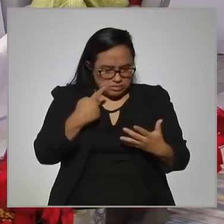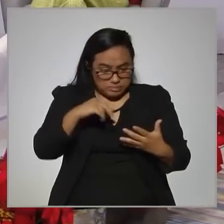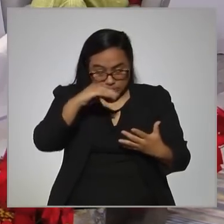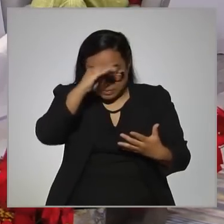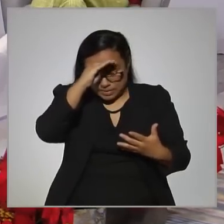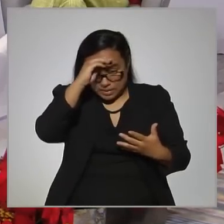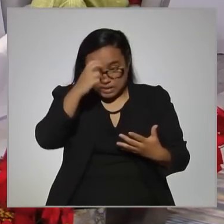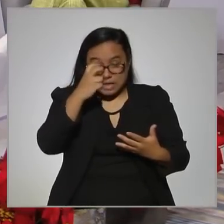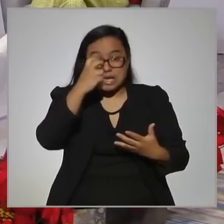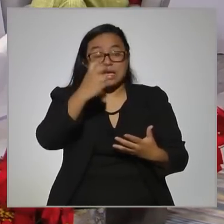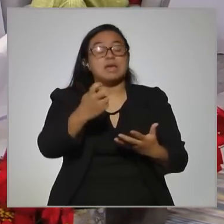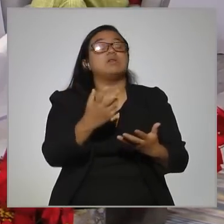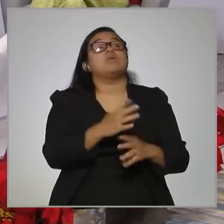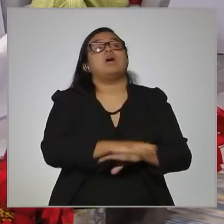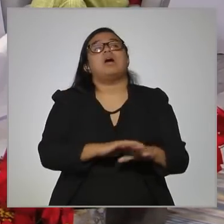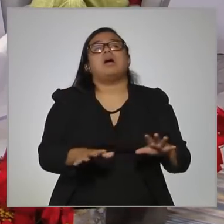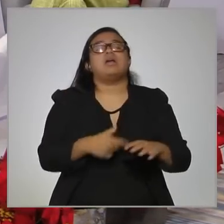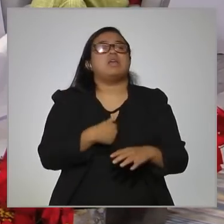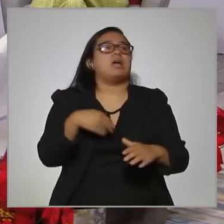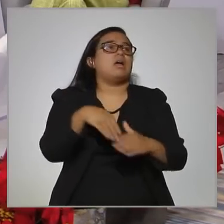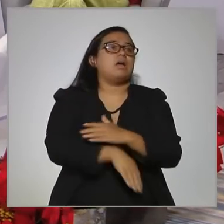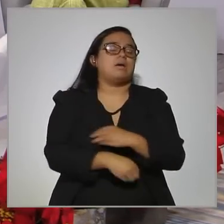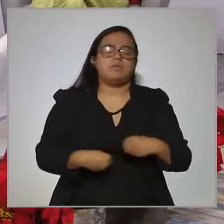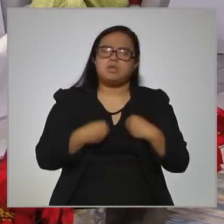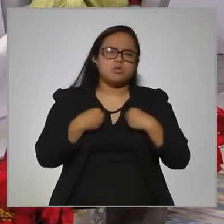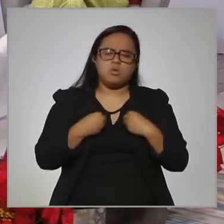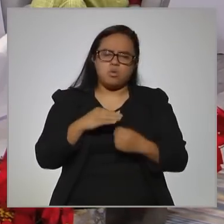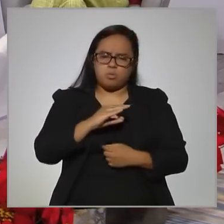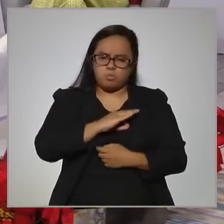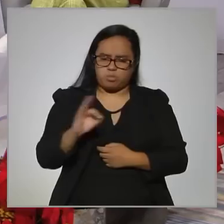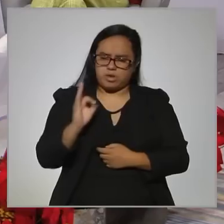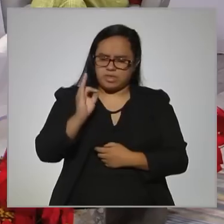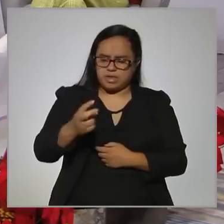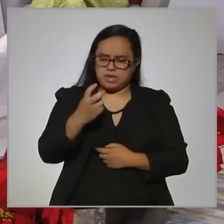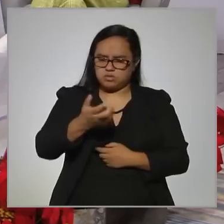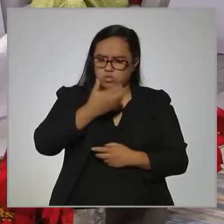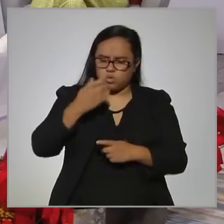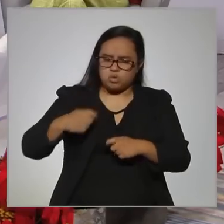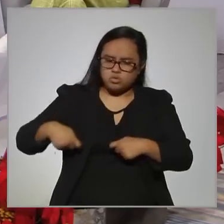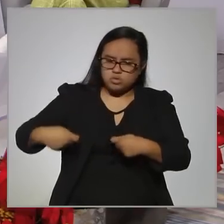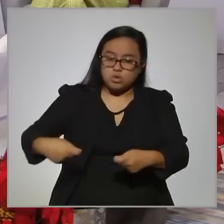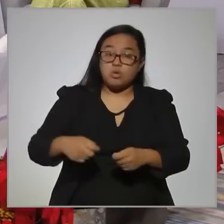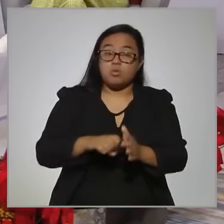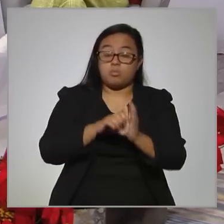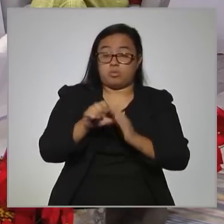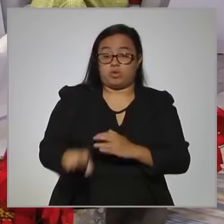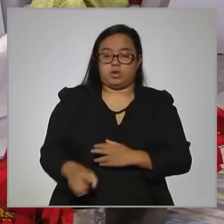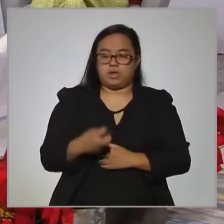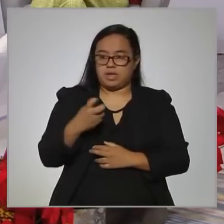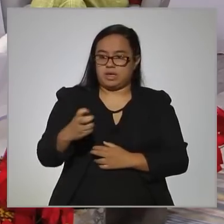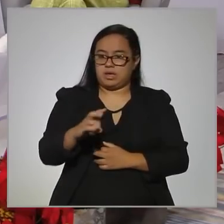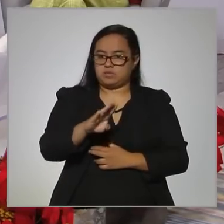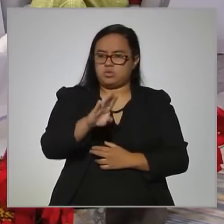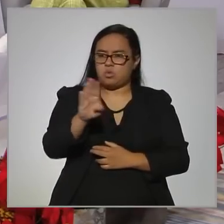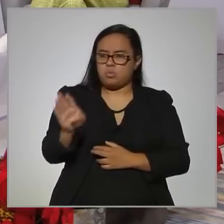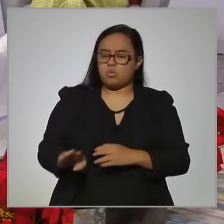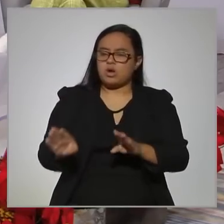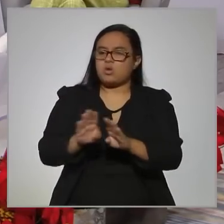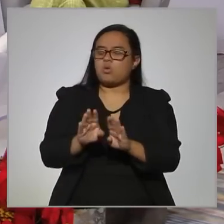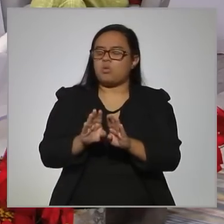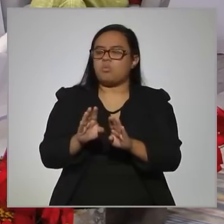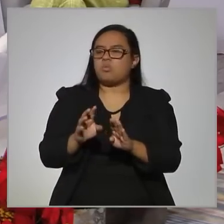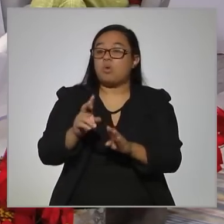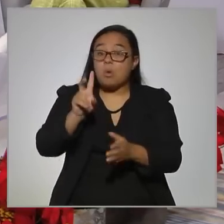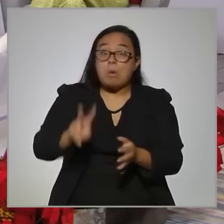el gran final, sino asumir justamente la dimensión de los rituales. Me estoy enfrentando a una muerte simbólica, es